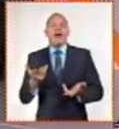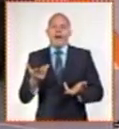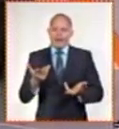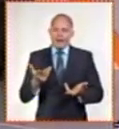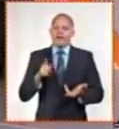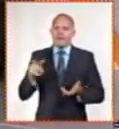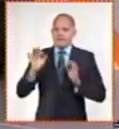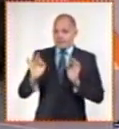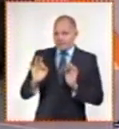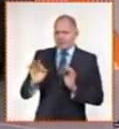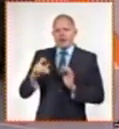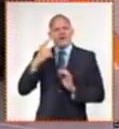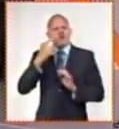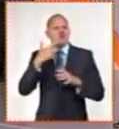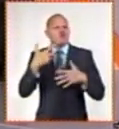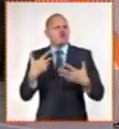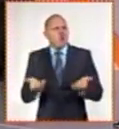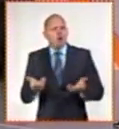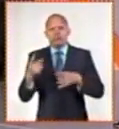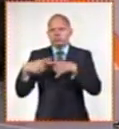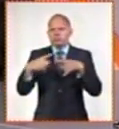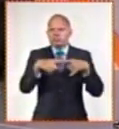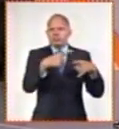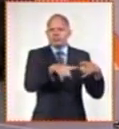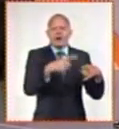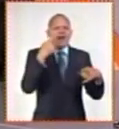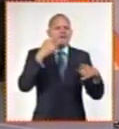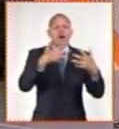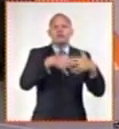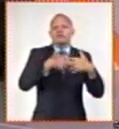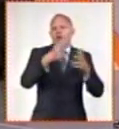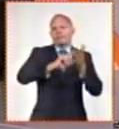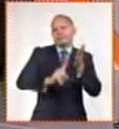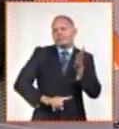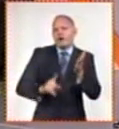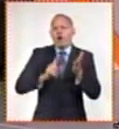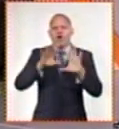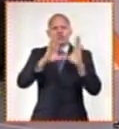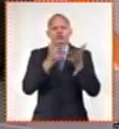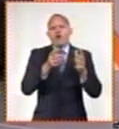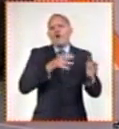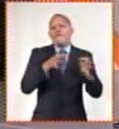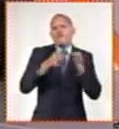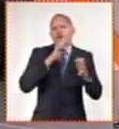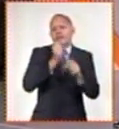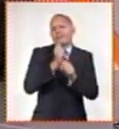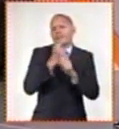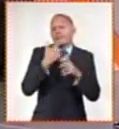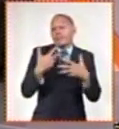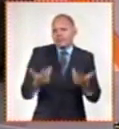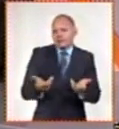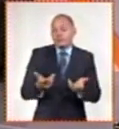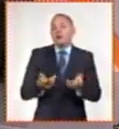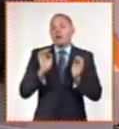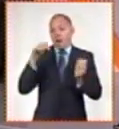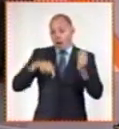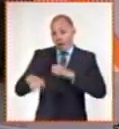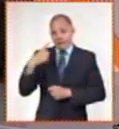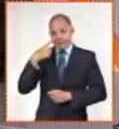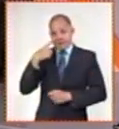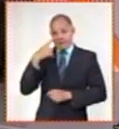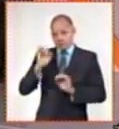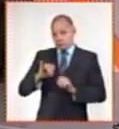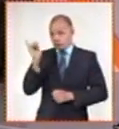Miguel Díaz-Canel, por algunas centrales termoeléctricas del país, en este caso, y sobre eso se trata el material, por